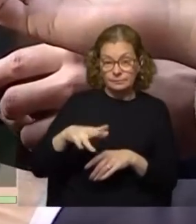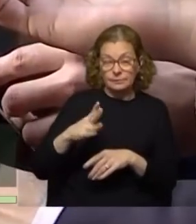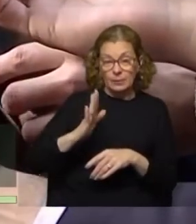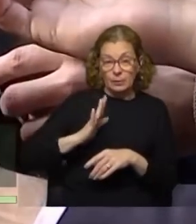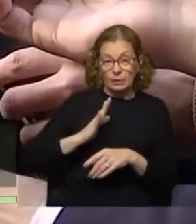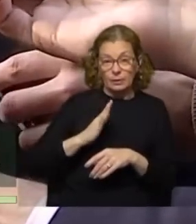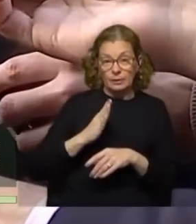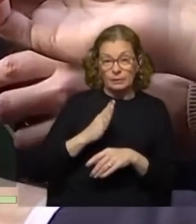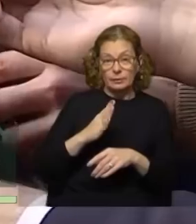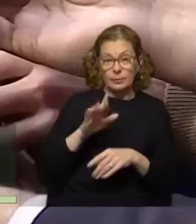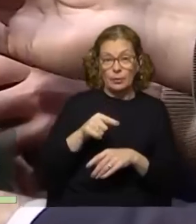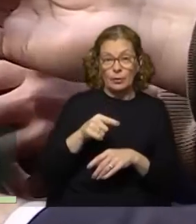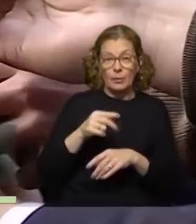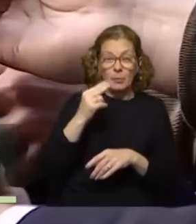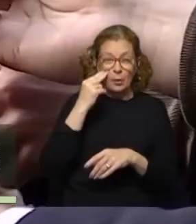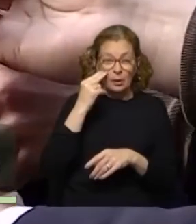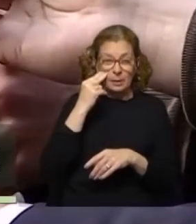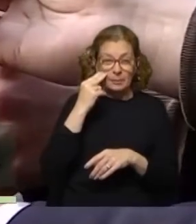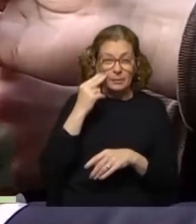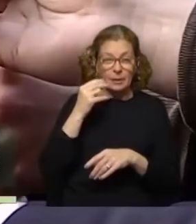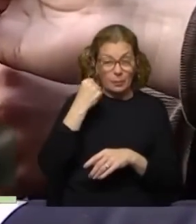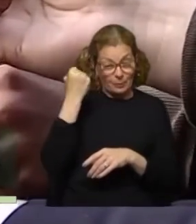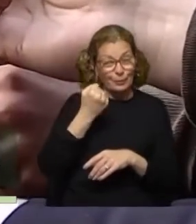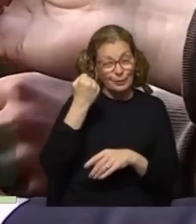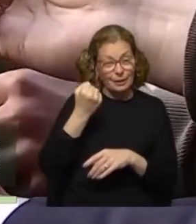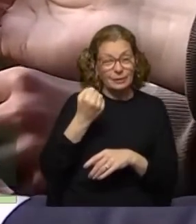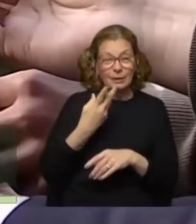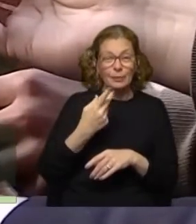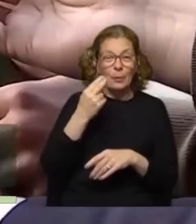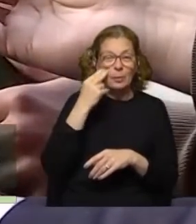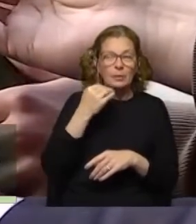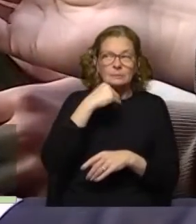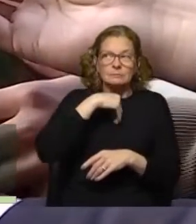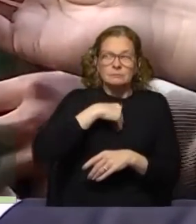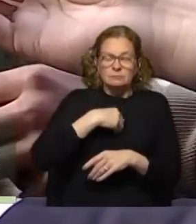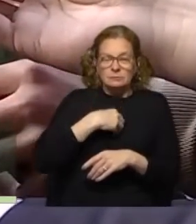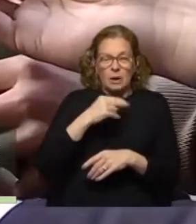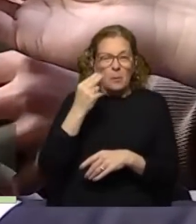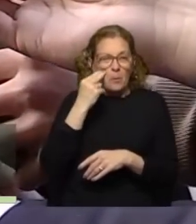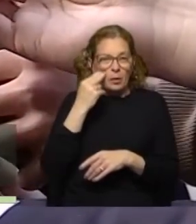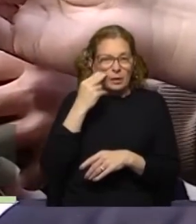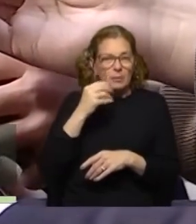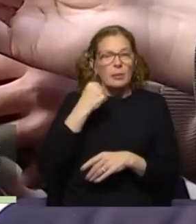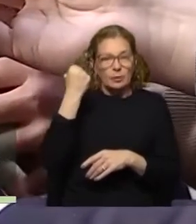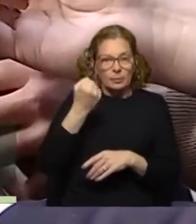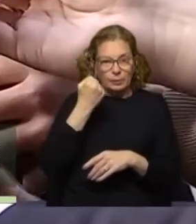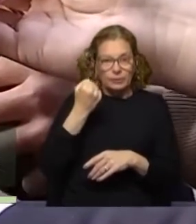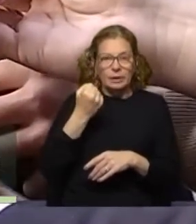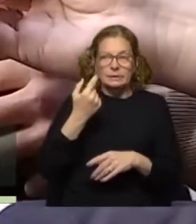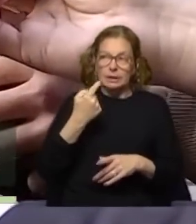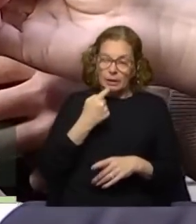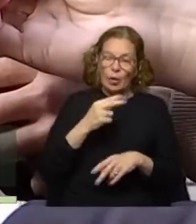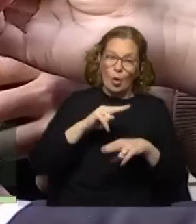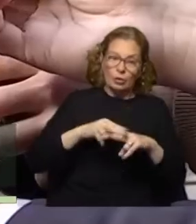esa femenina están con compromiso relativamente importante dado que tuvieron un grado de intoxicación importante valga la redundancia